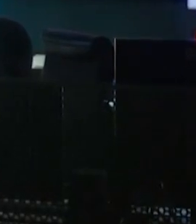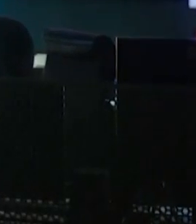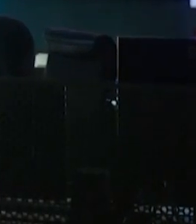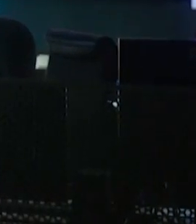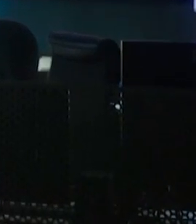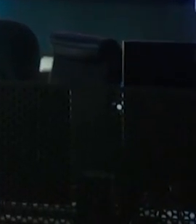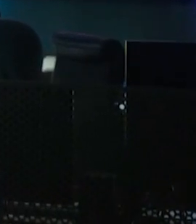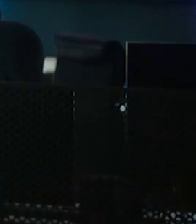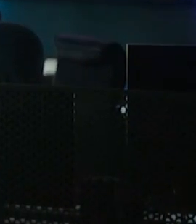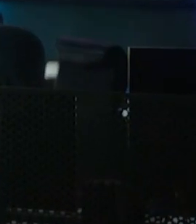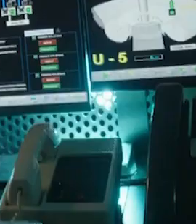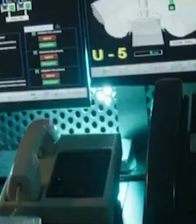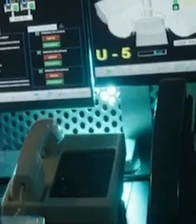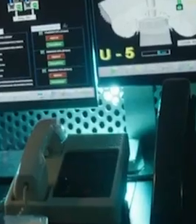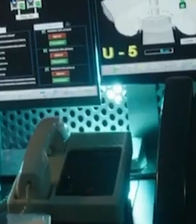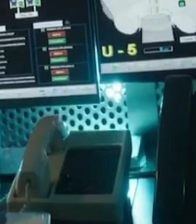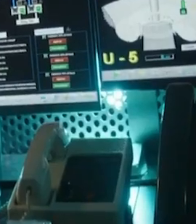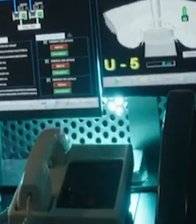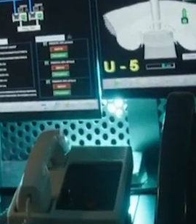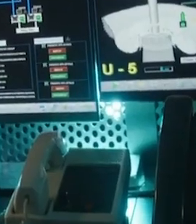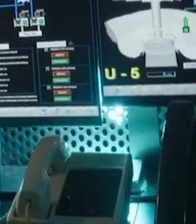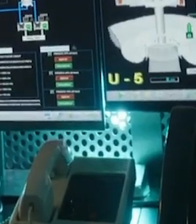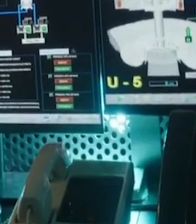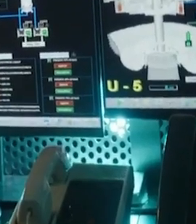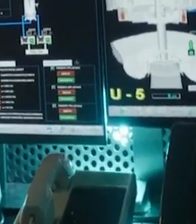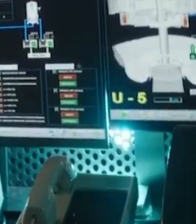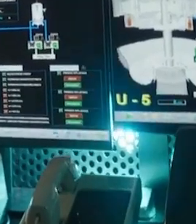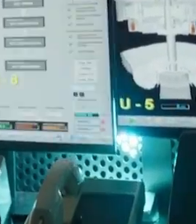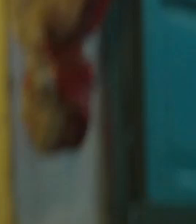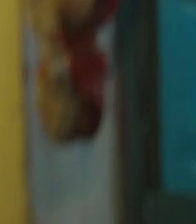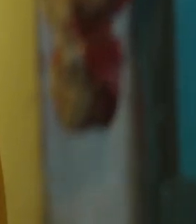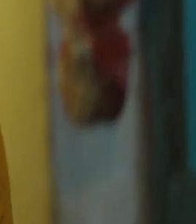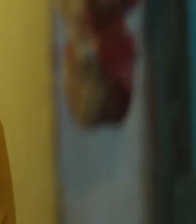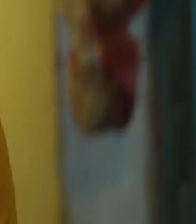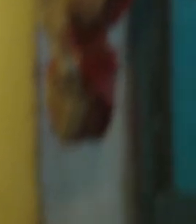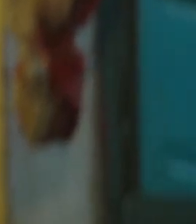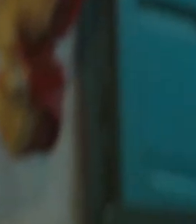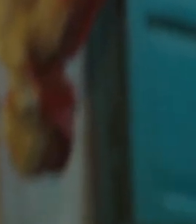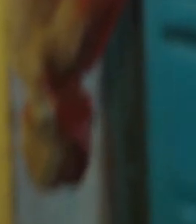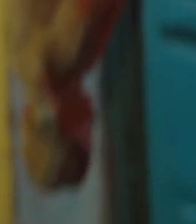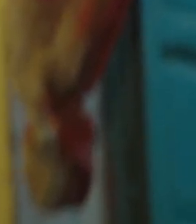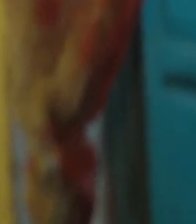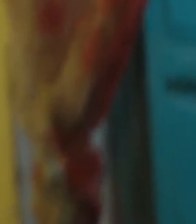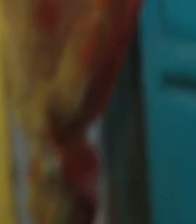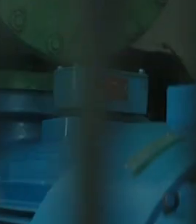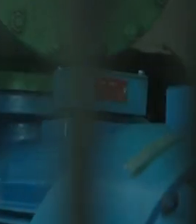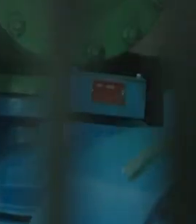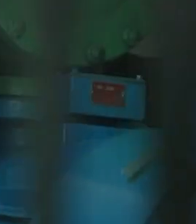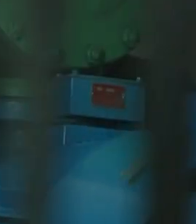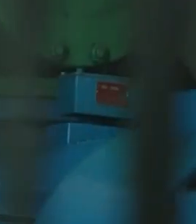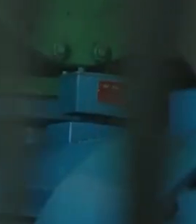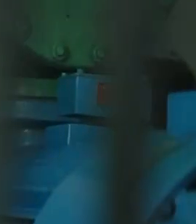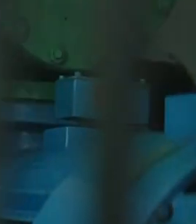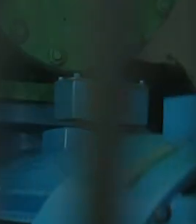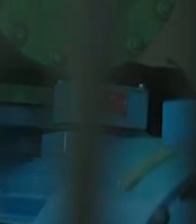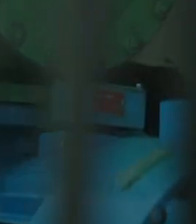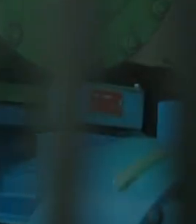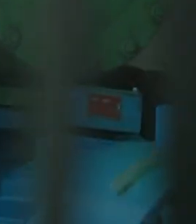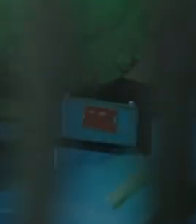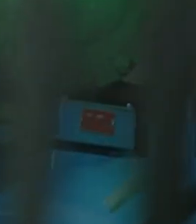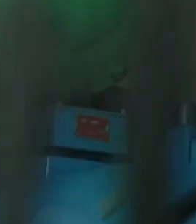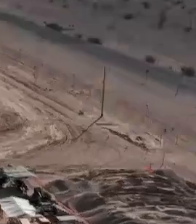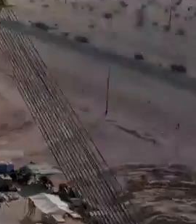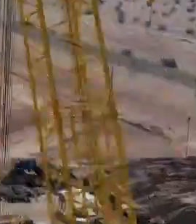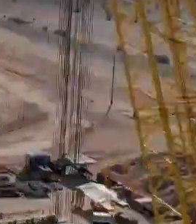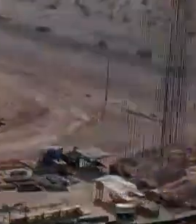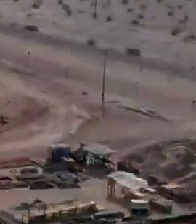el suministro eléctrico de manera continua, confiable y asequible para todo el pueblo de México. En materia de generación de energía